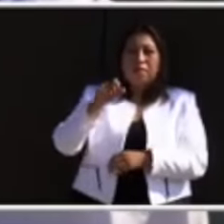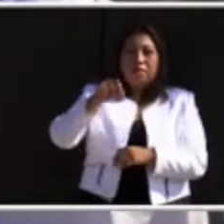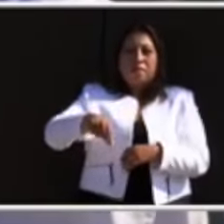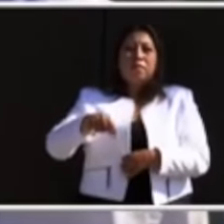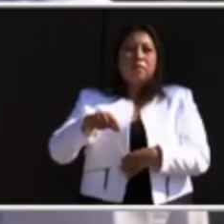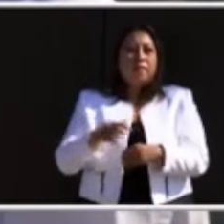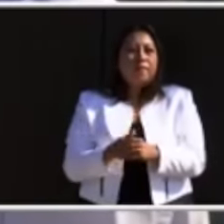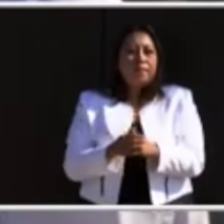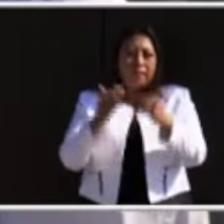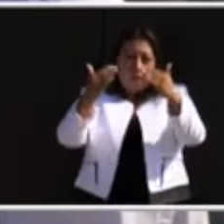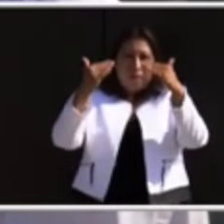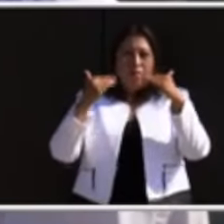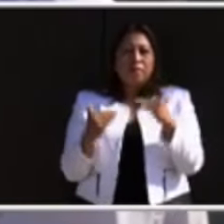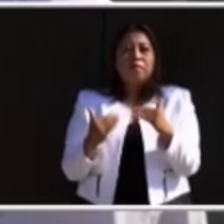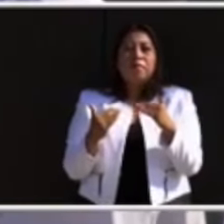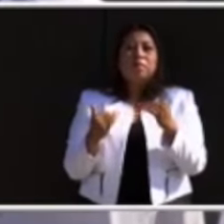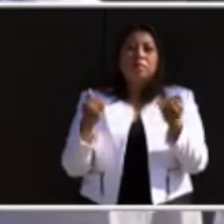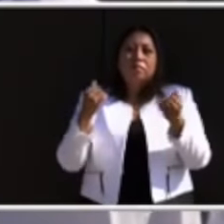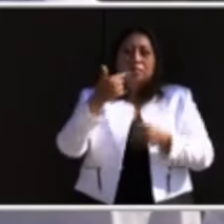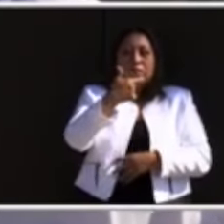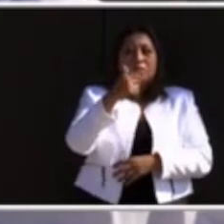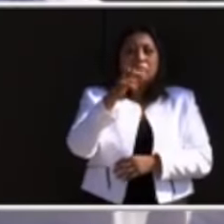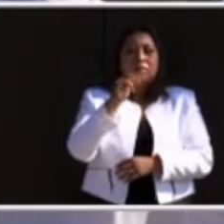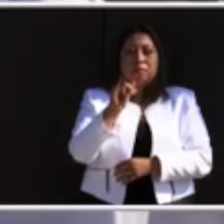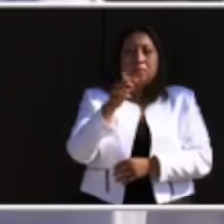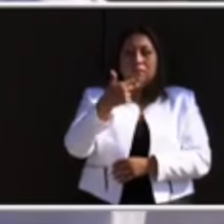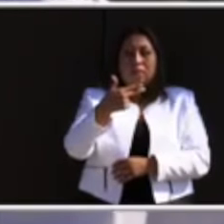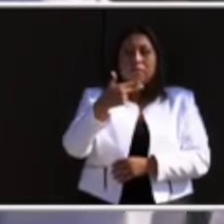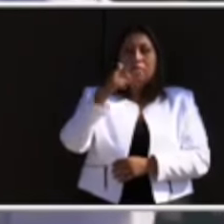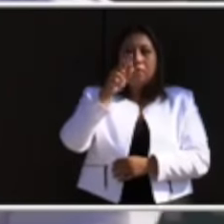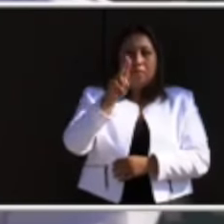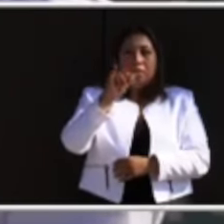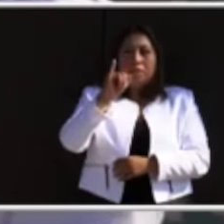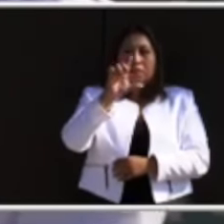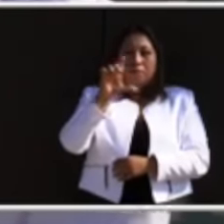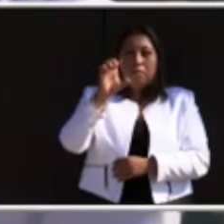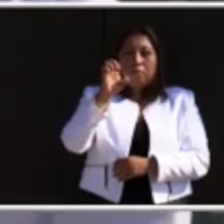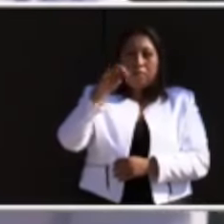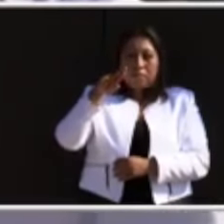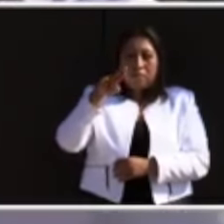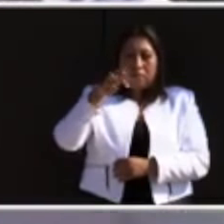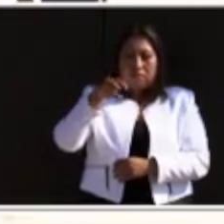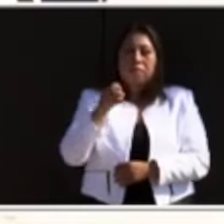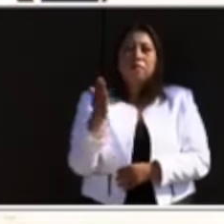Guillermo Moreno Chazarini será el Contralor General del Estado.